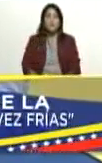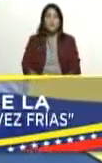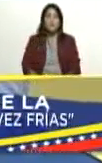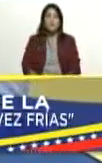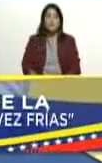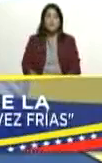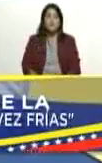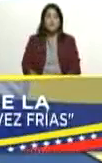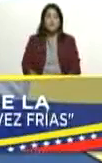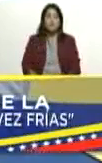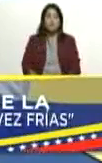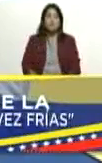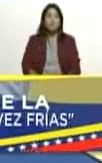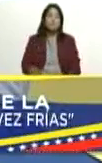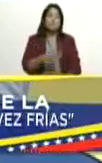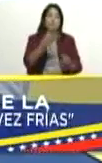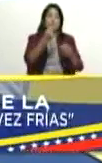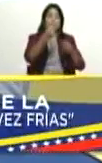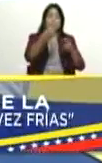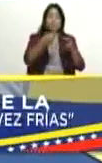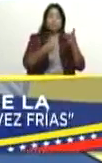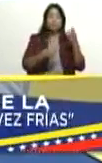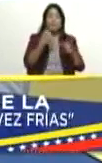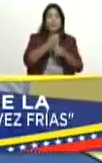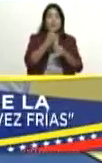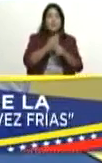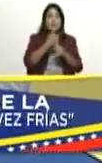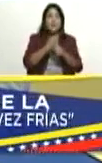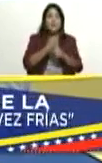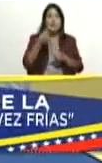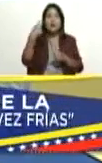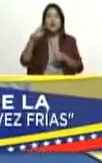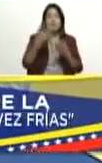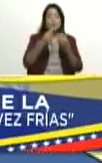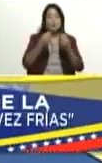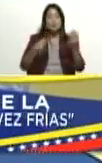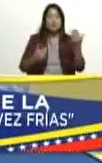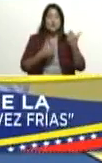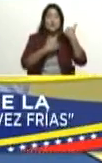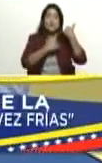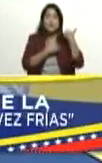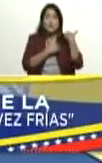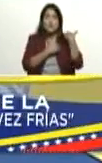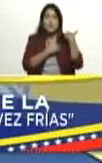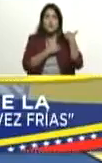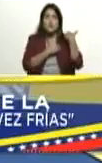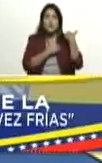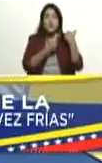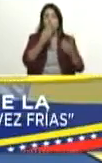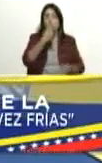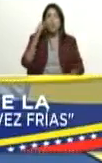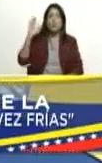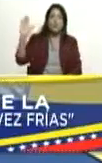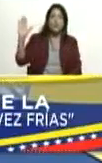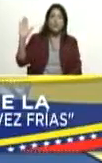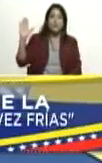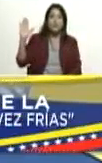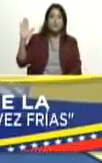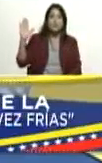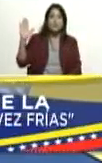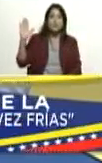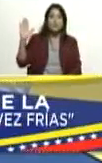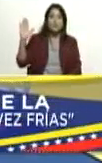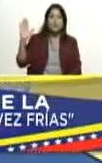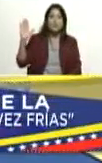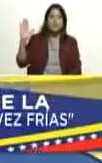Tenemos mucho que hacer, muchas responsabilidades que ejercer. Cumplir con nuestro compromiso de ser médicas y